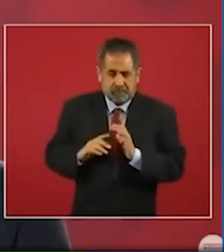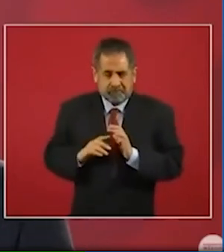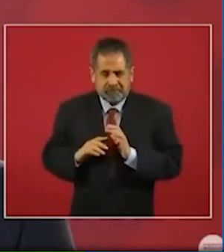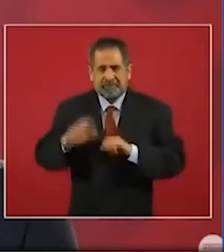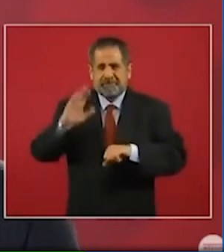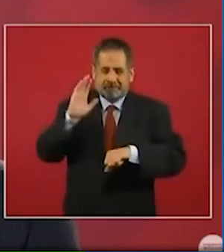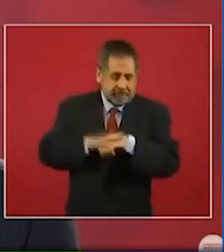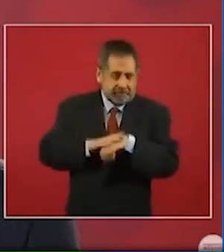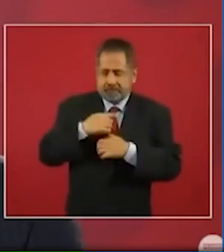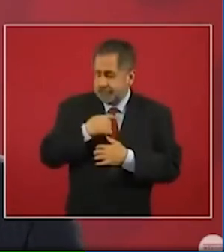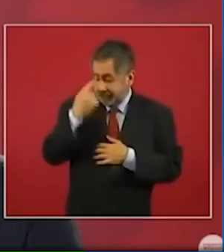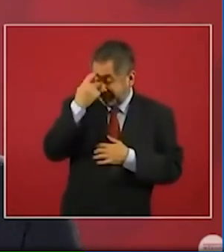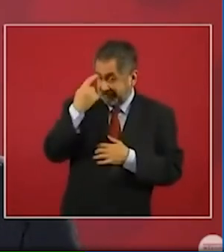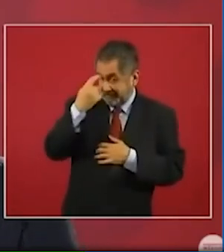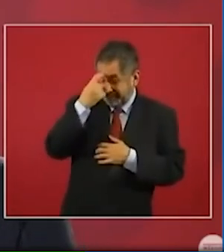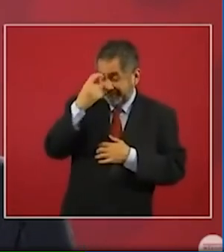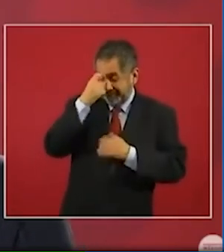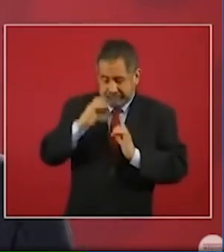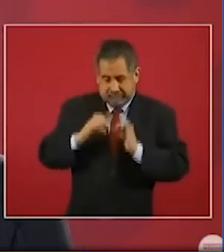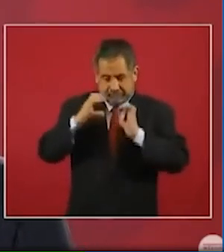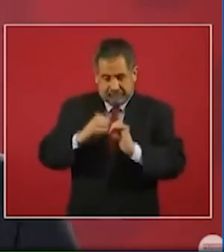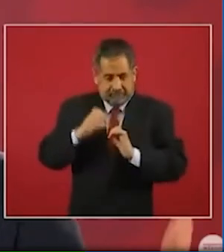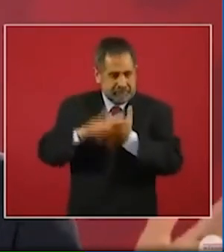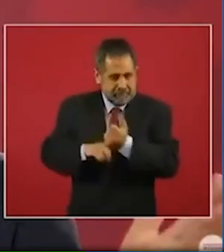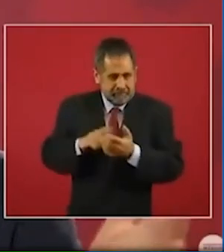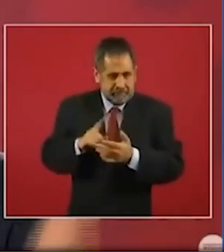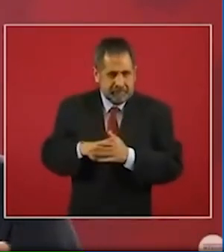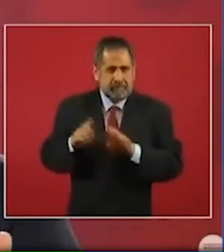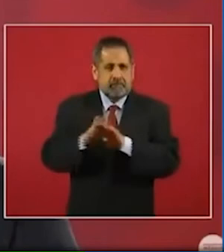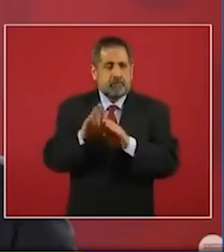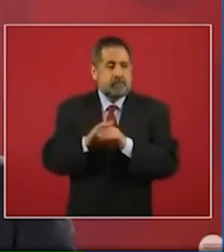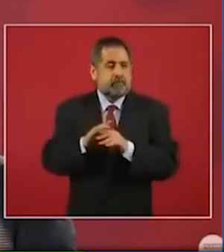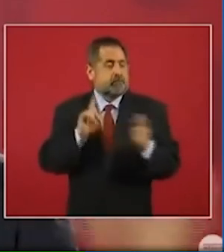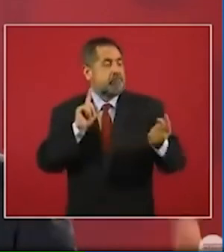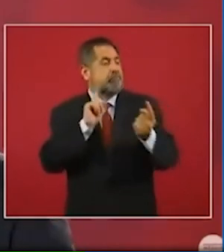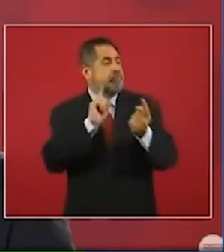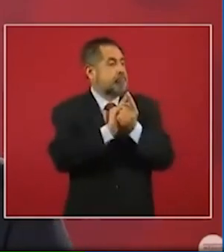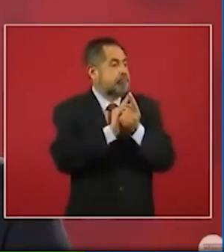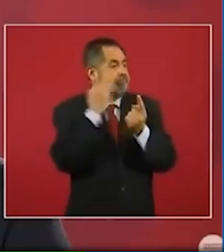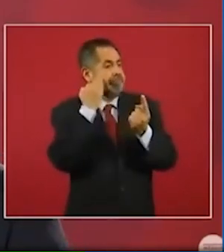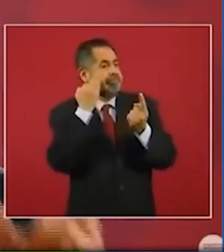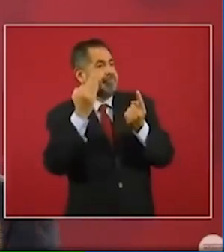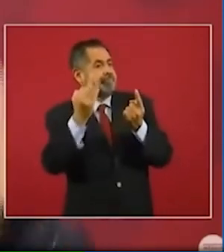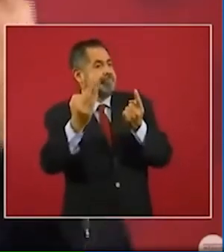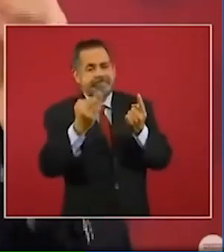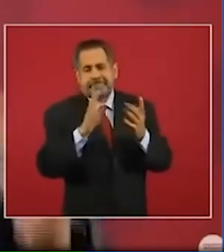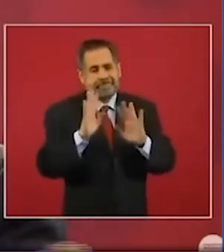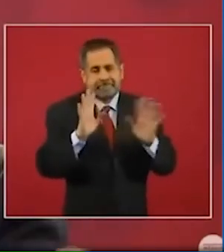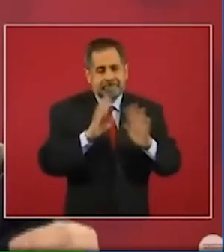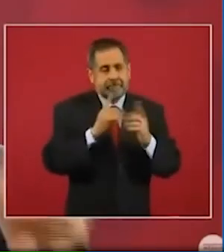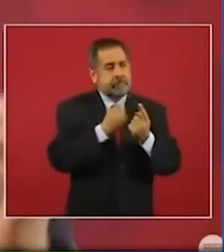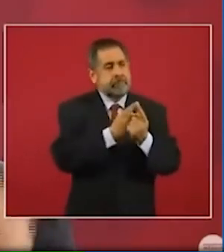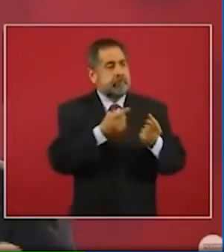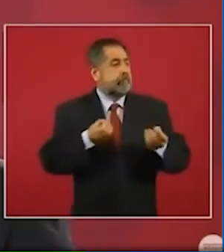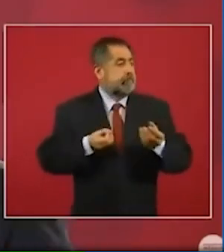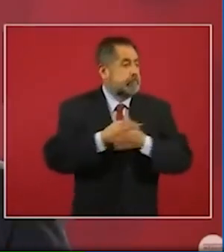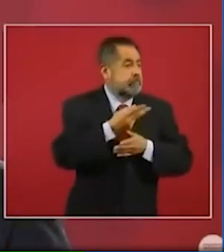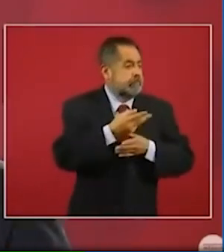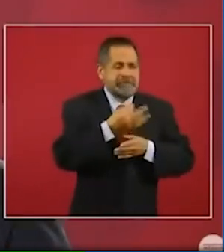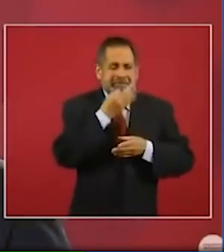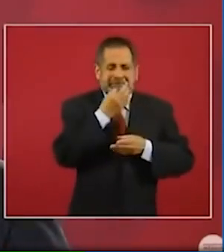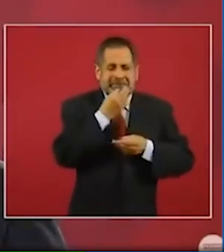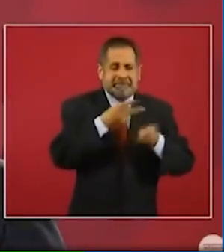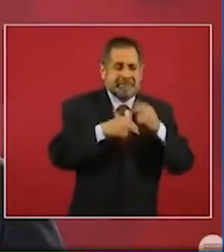tener activamente ese cuidado, primero reduciendo el tiempo en el que estamos fuera, ir específicamente